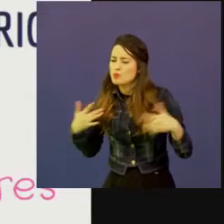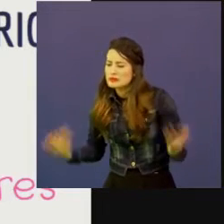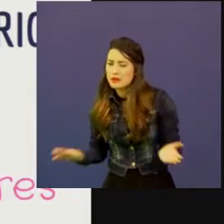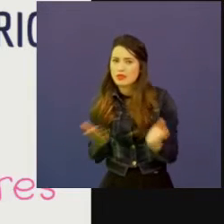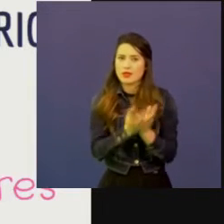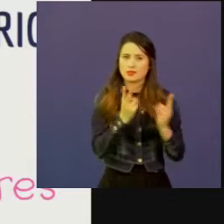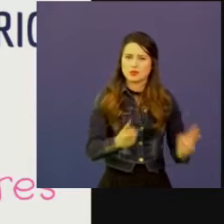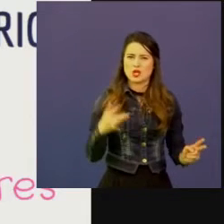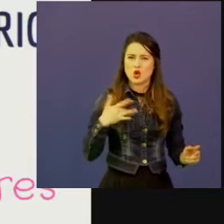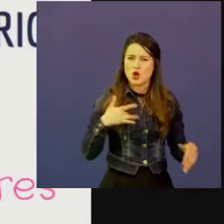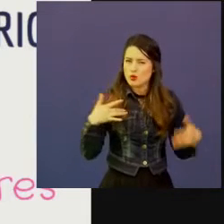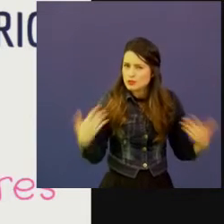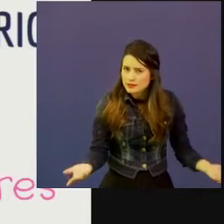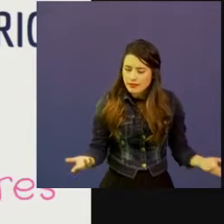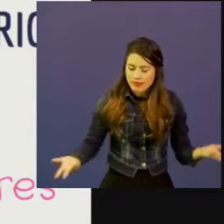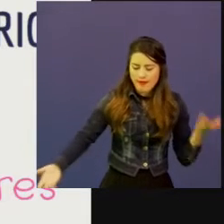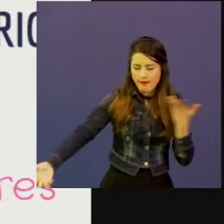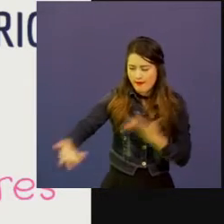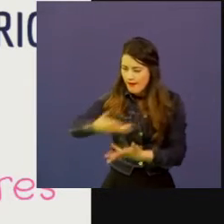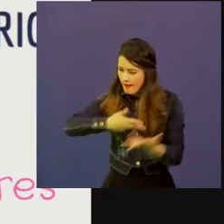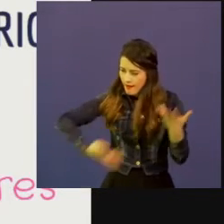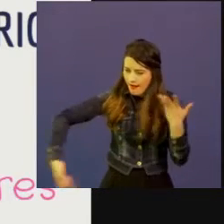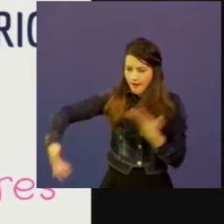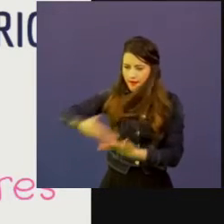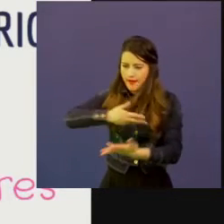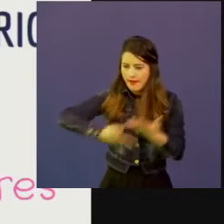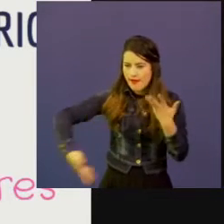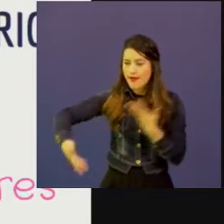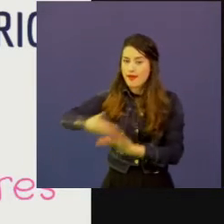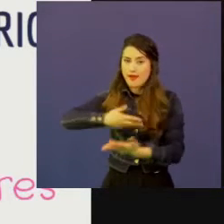y probarlas o acompañar a los profesores